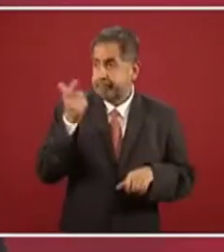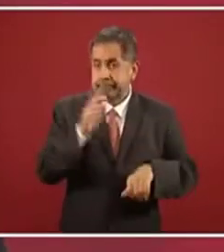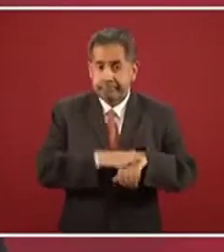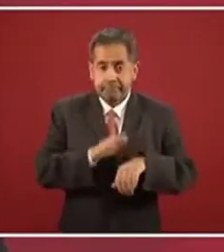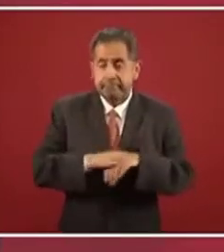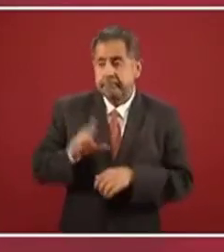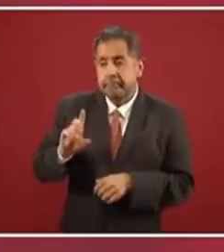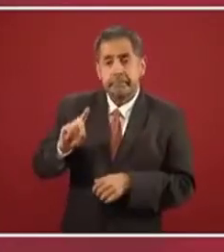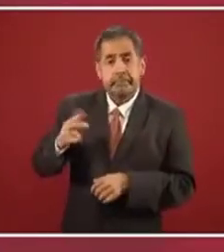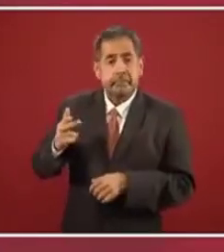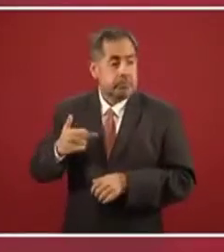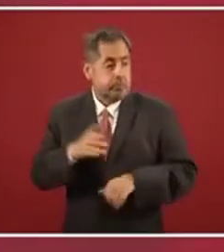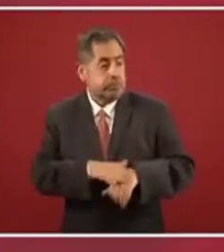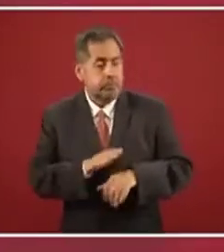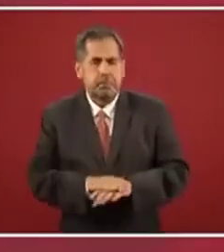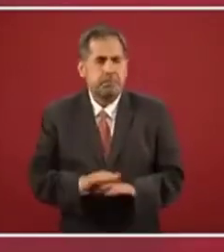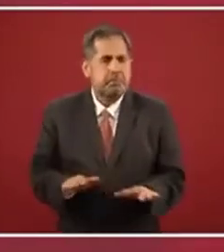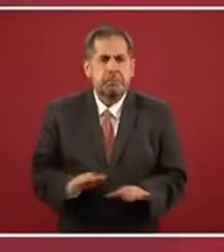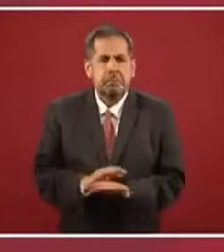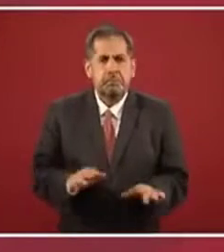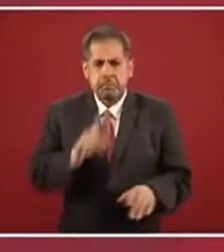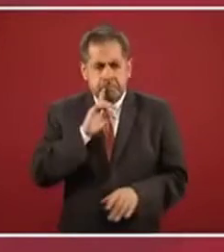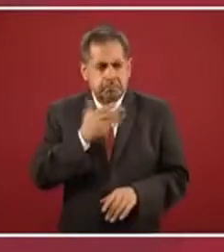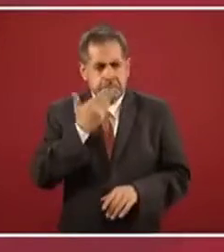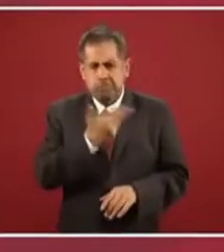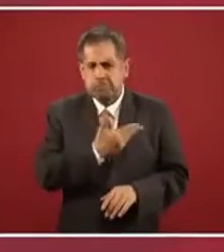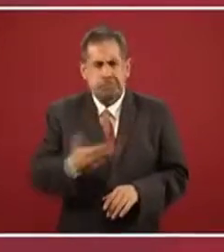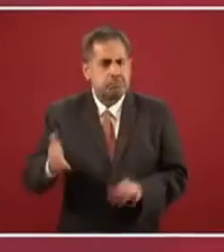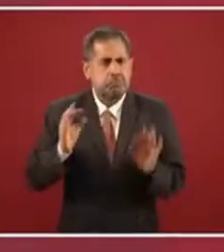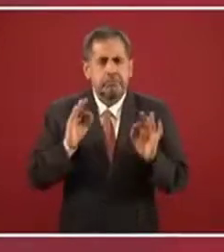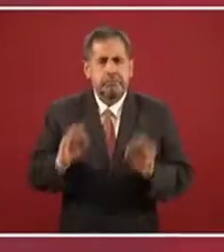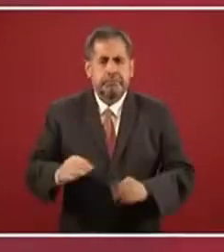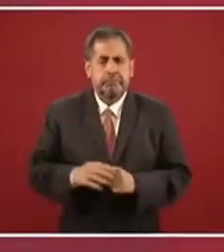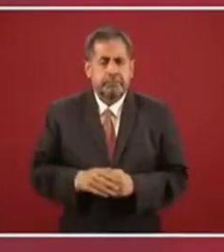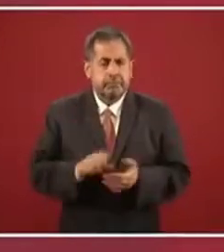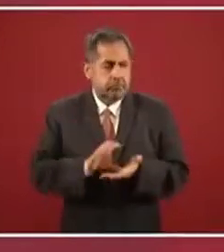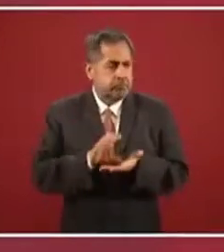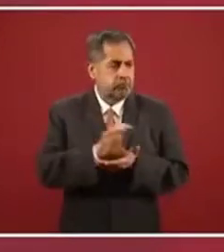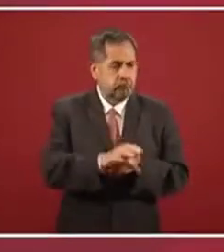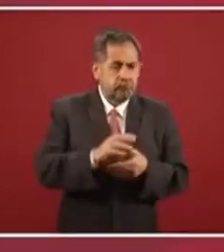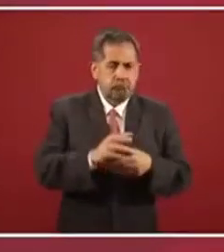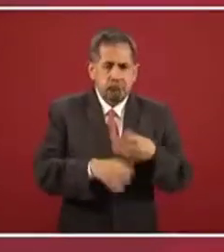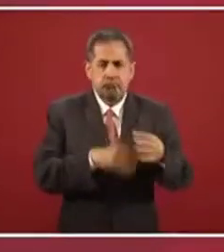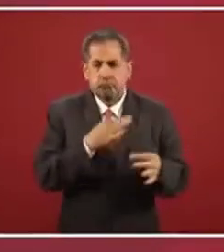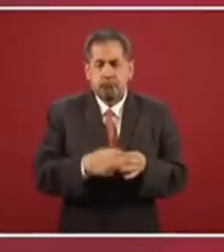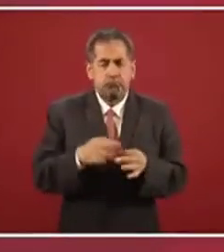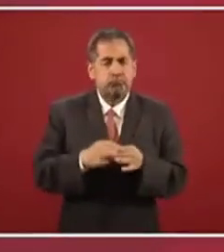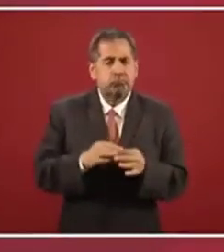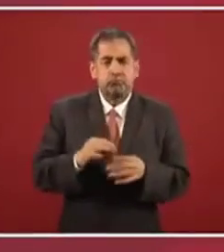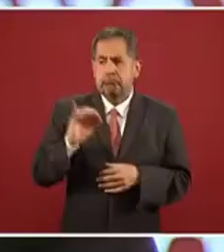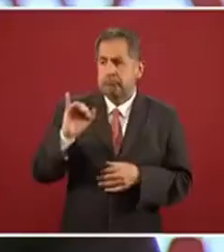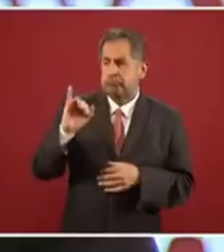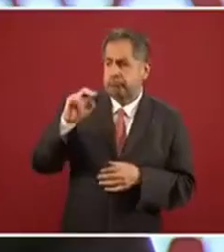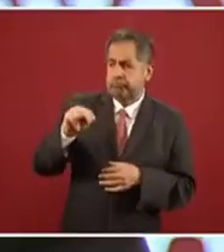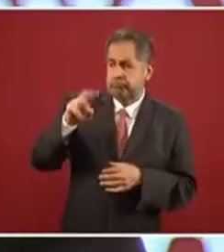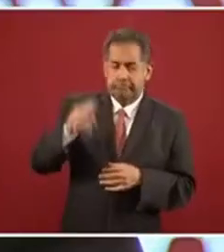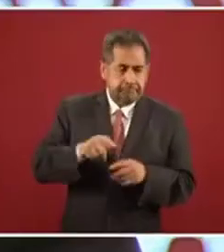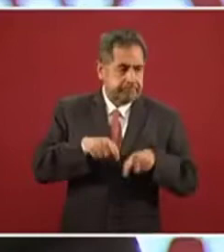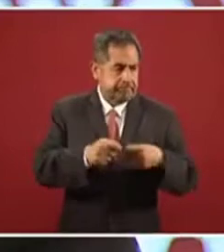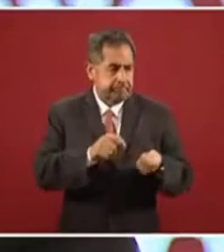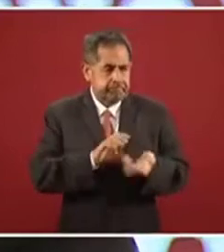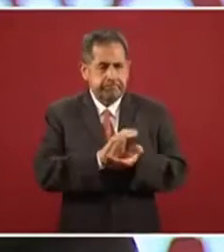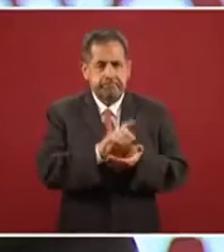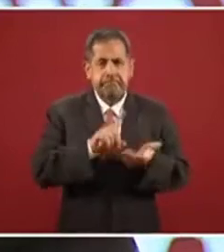Se invirtió en todas las estaciones que le acabo de comentar. Parte de la inversión del apoyo al Instituto Nacional de Migración ha sido mejorar